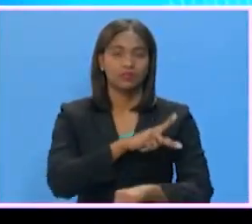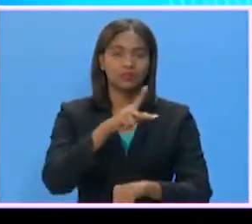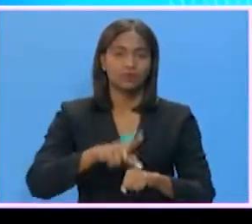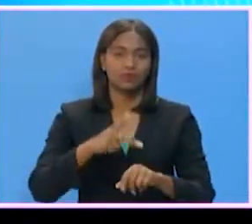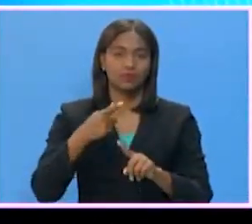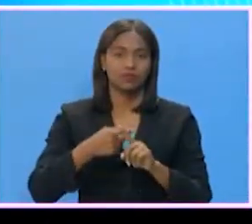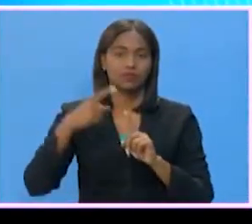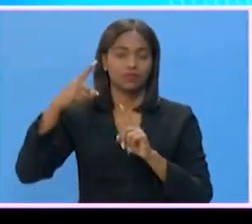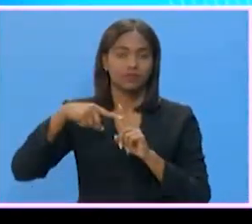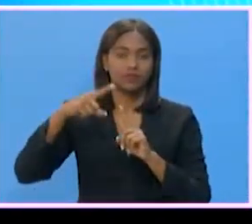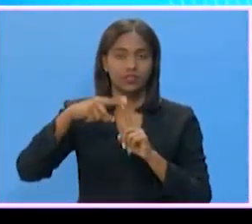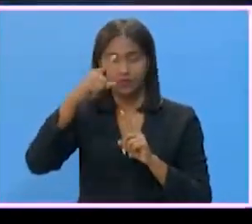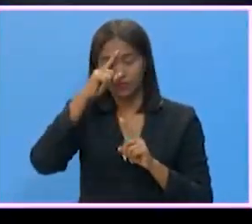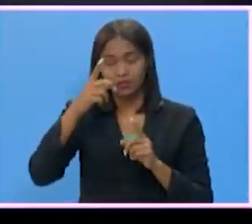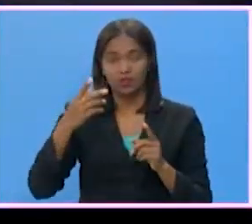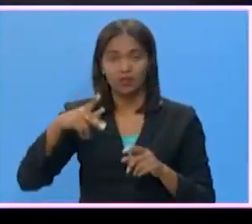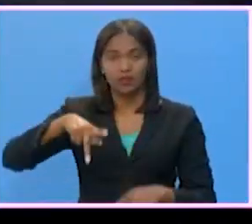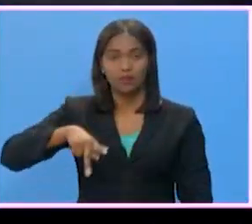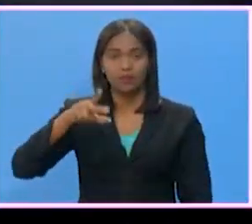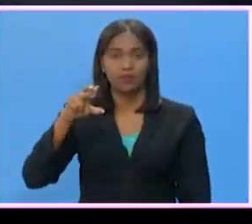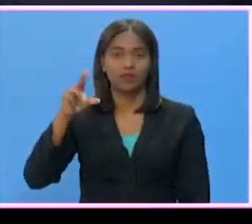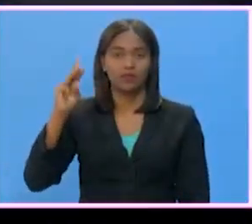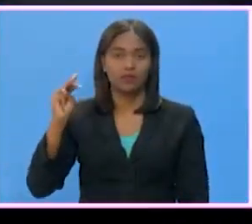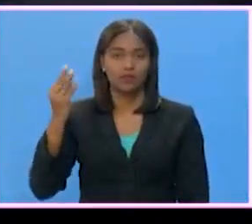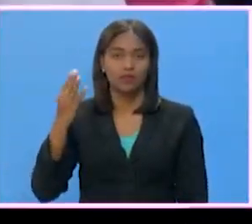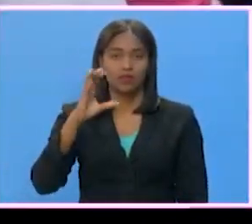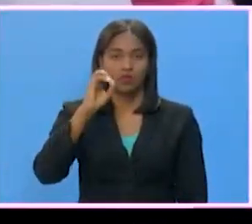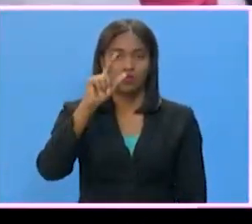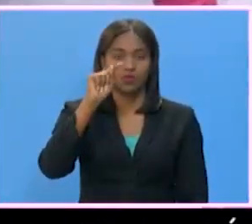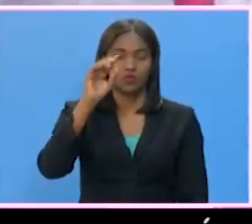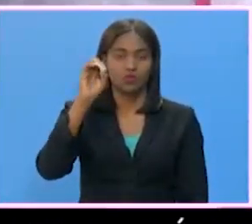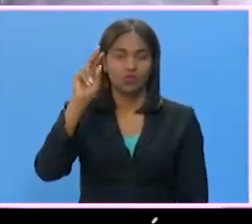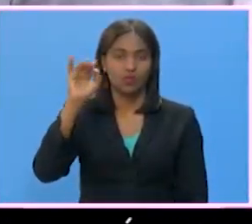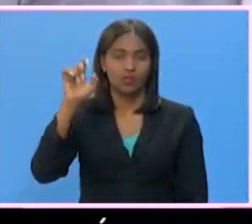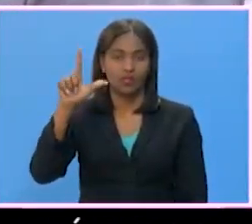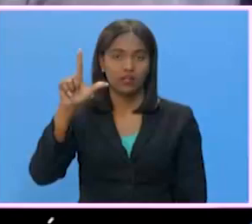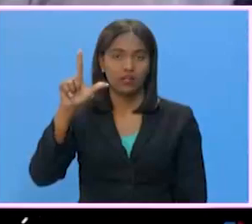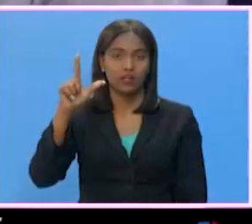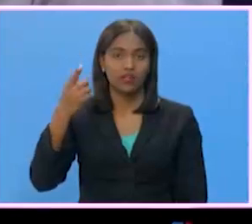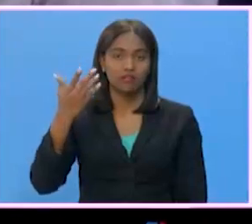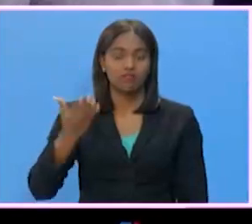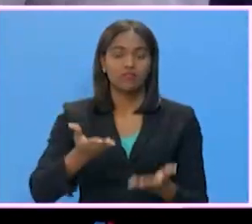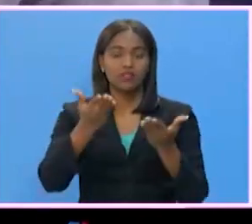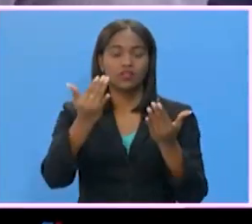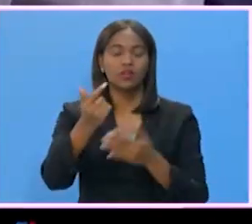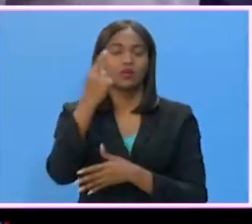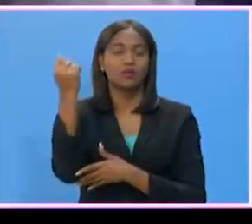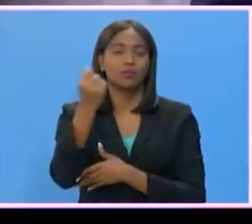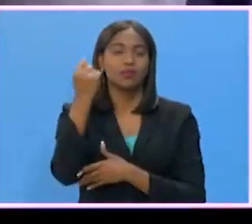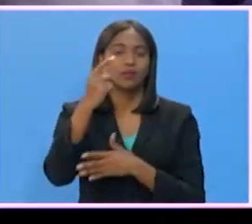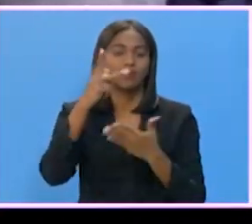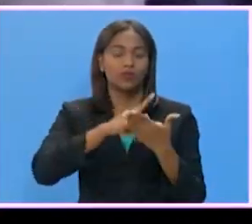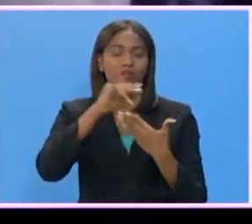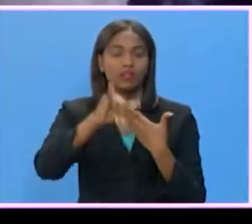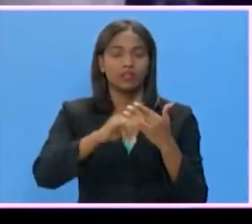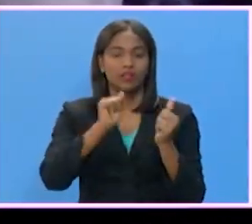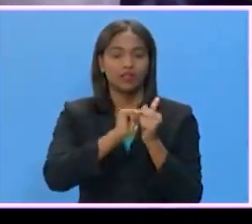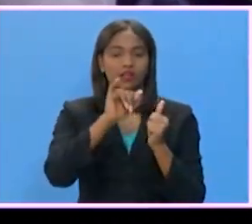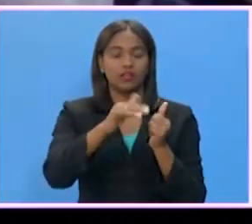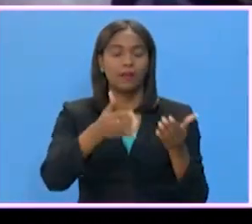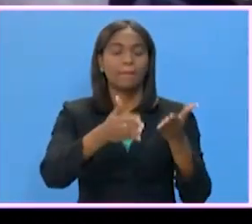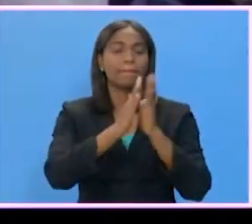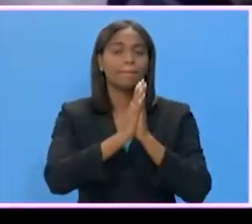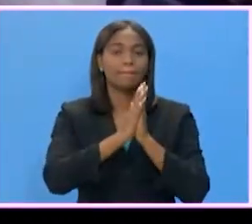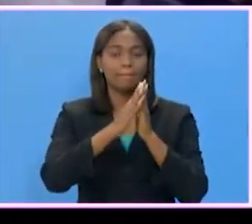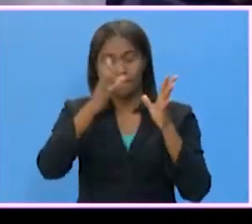San Cristóbal por el Partido Revolucionario Moderno, Toniel Tejeda Martínez, depositó este martes un proyecto a través del cual